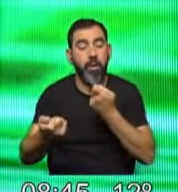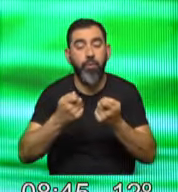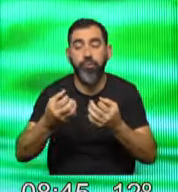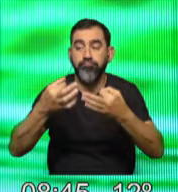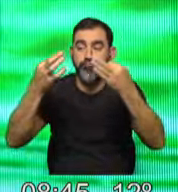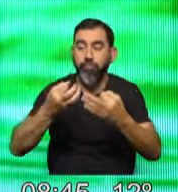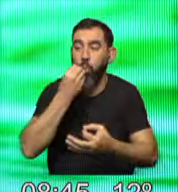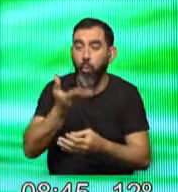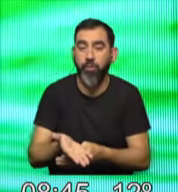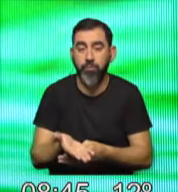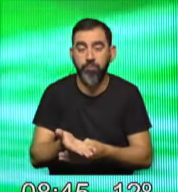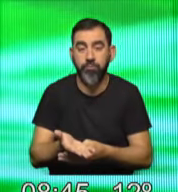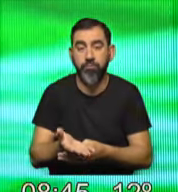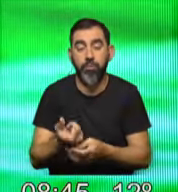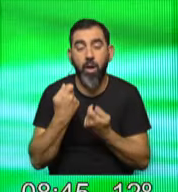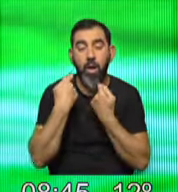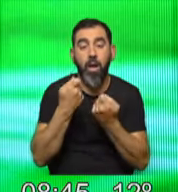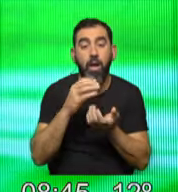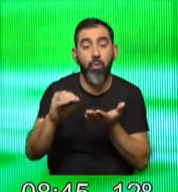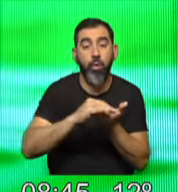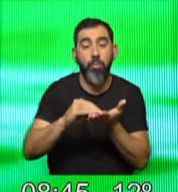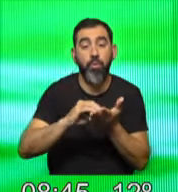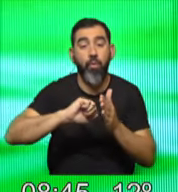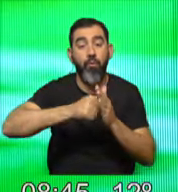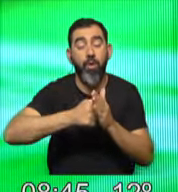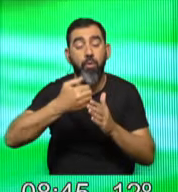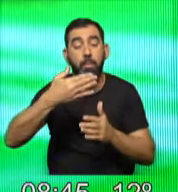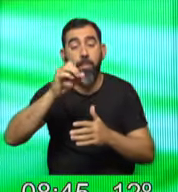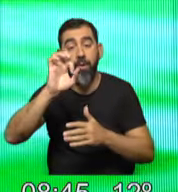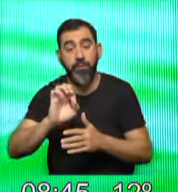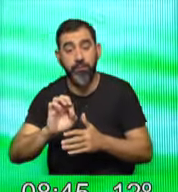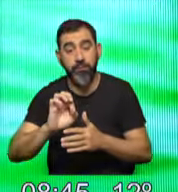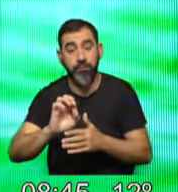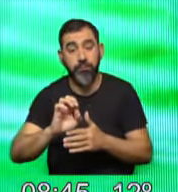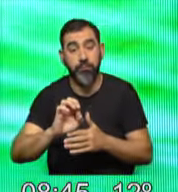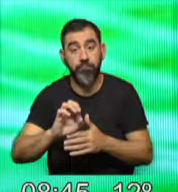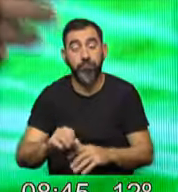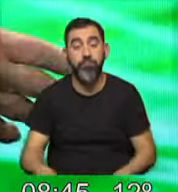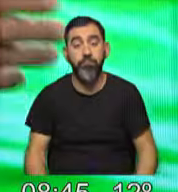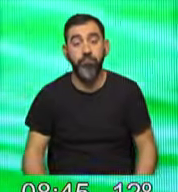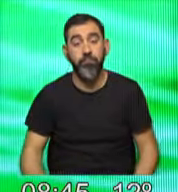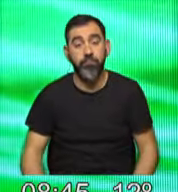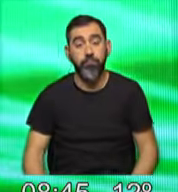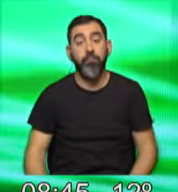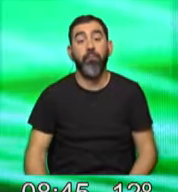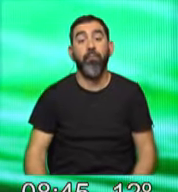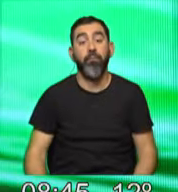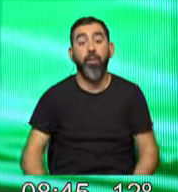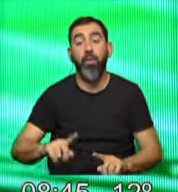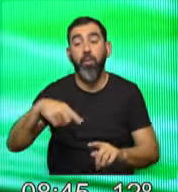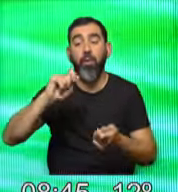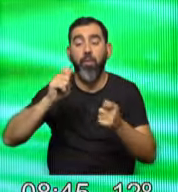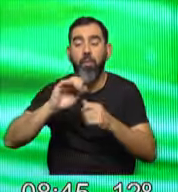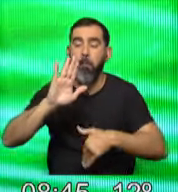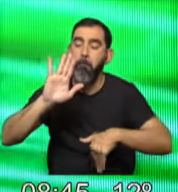redondo los gastos administrativos se los hace el banco de previsión Social es mucho sentidos y más aún después de esta reforma